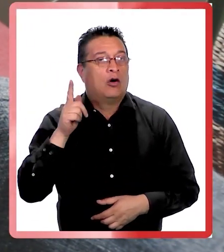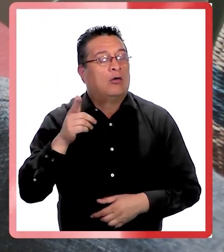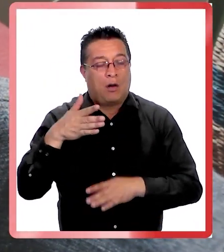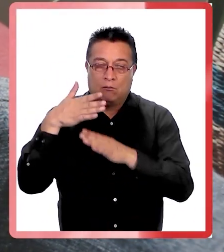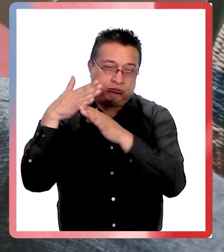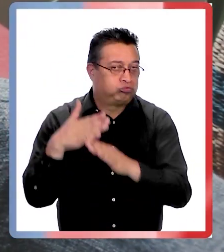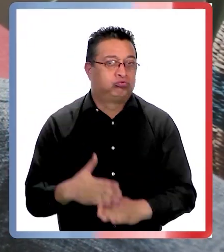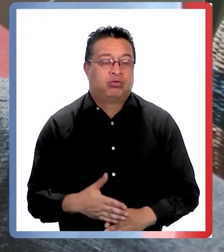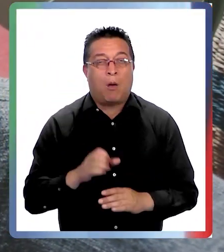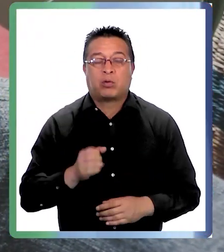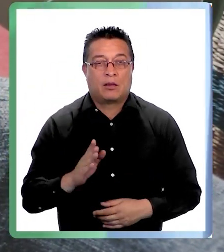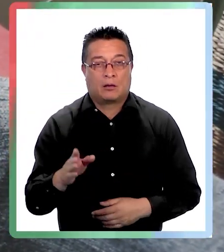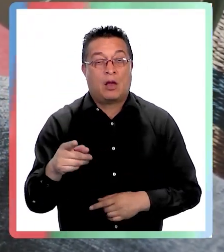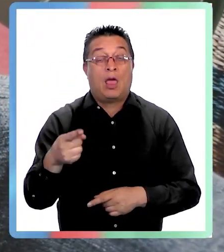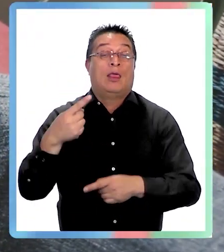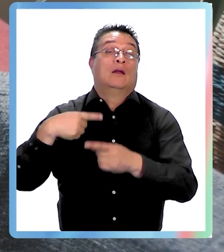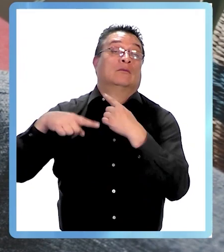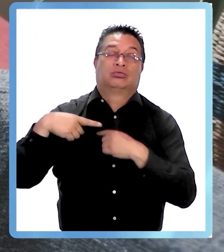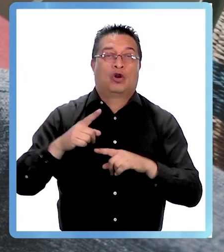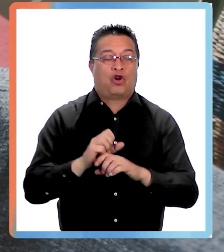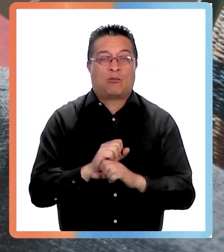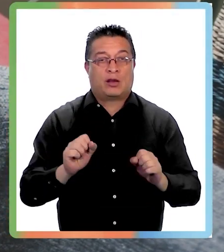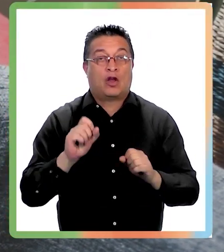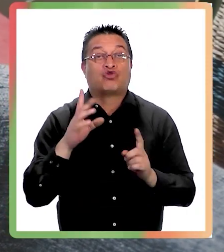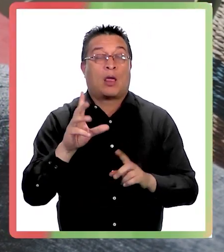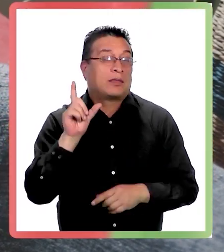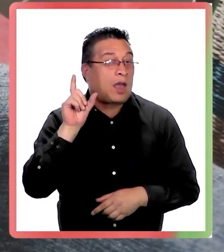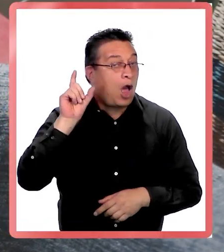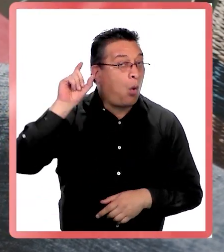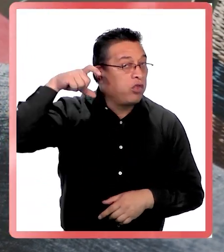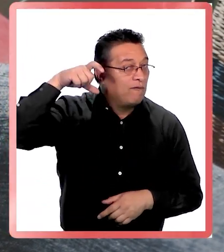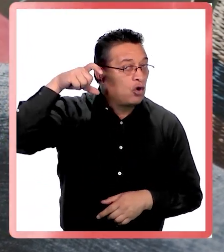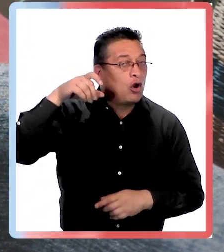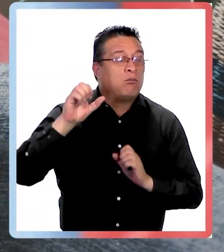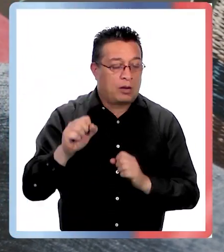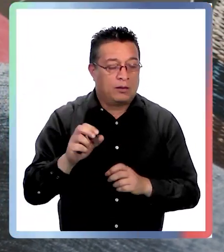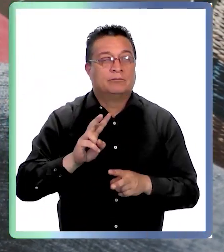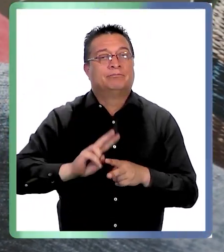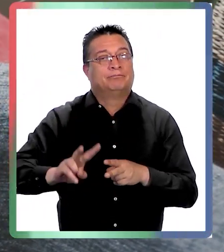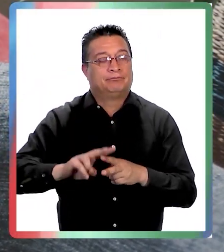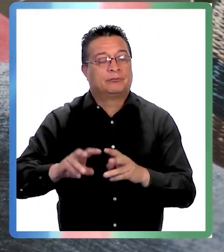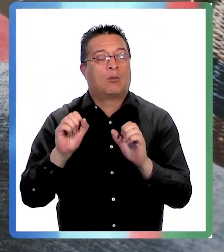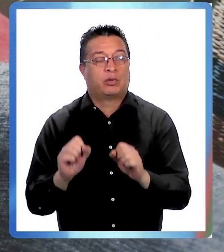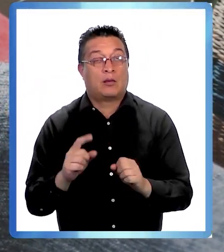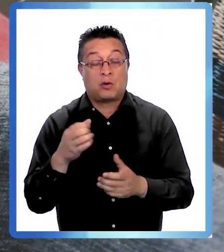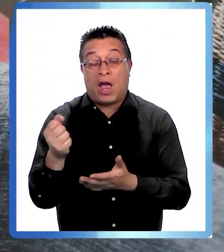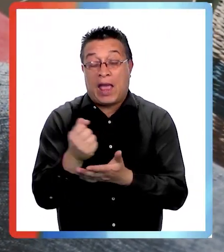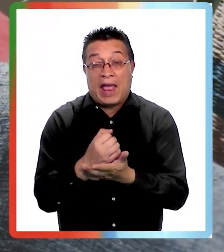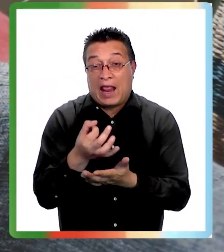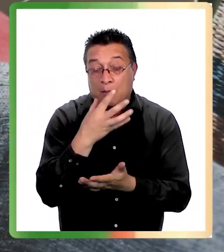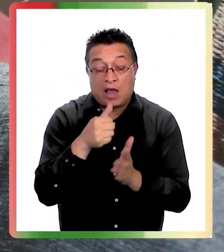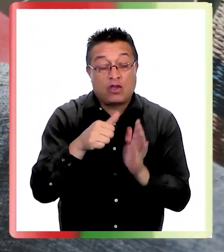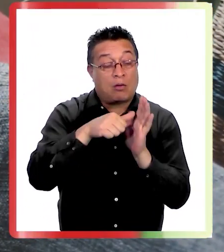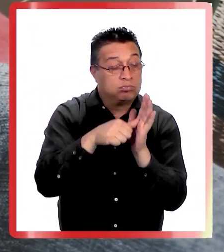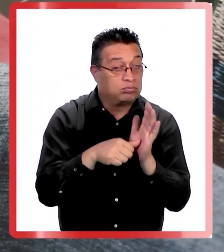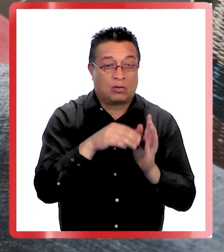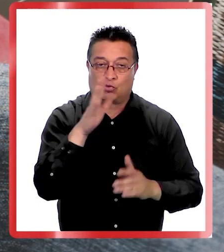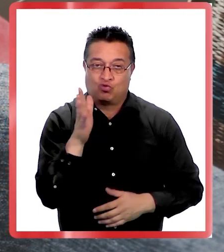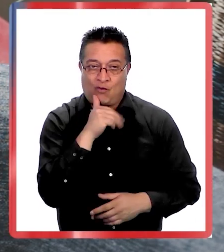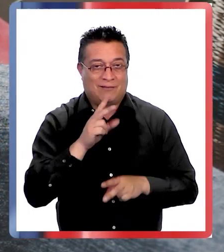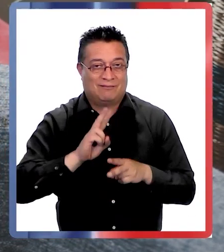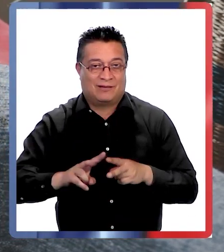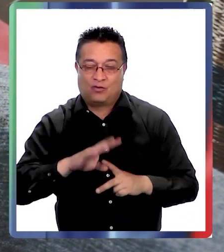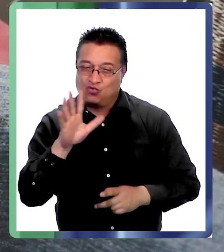en forma permanente y no tiene recuperación más que el uso de audífonos, pero no hay un medicamento, una cirugía que lo